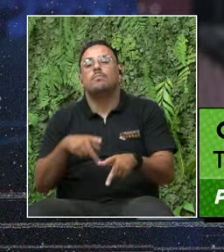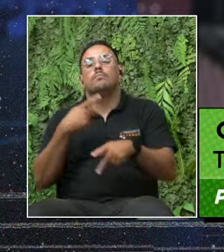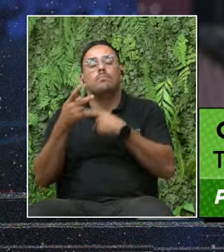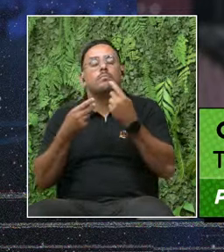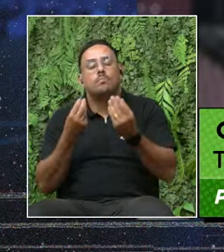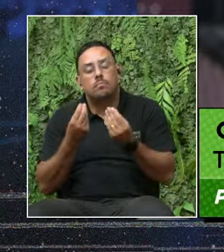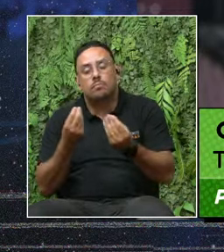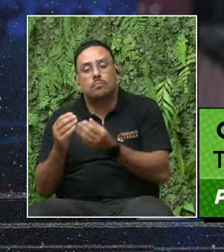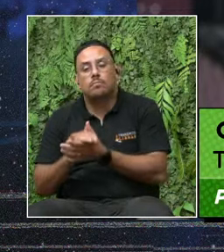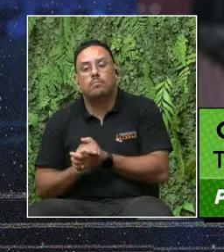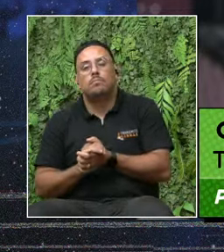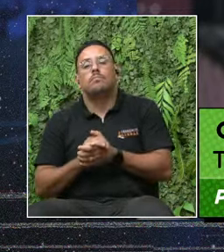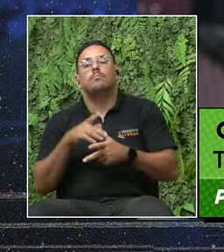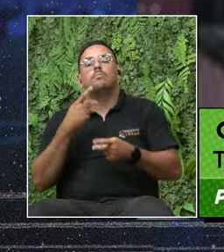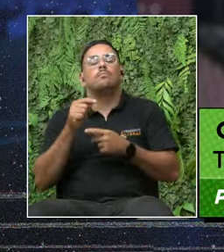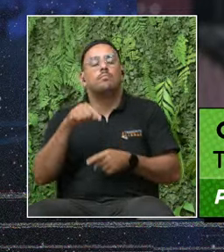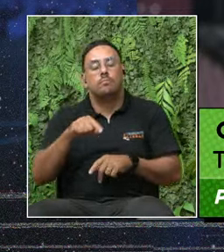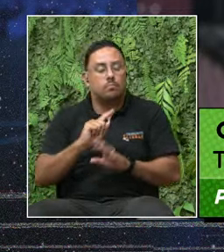estructura